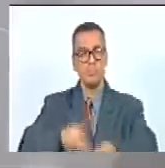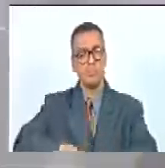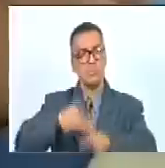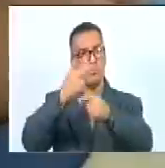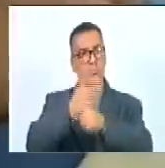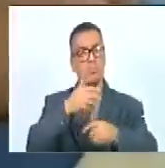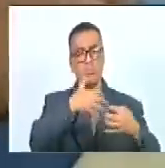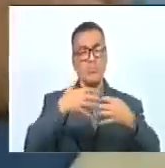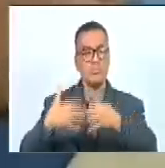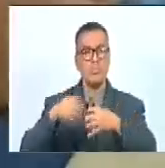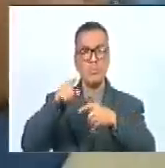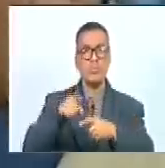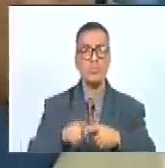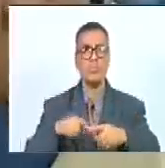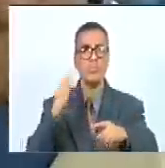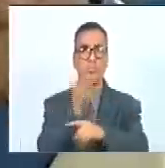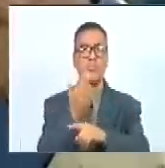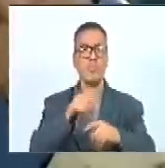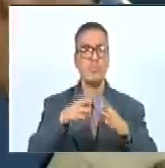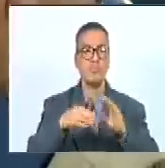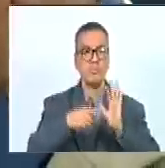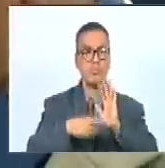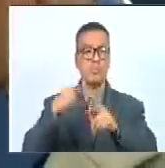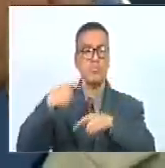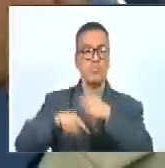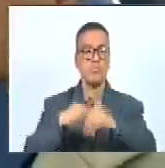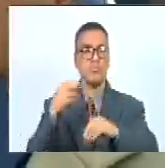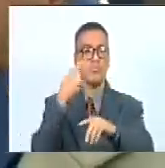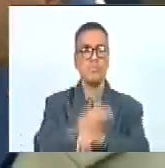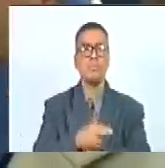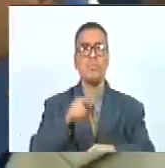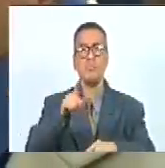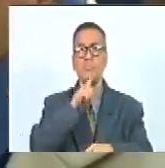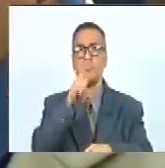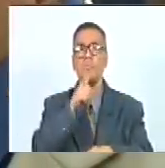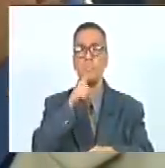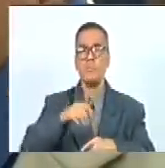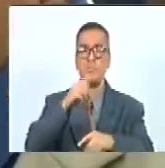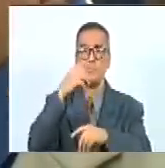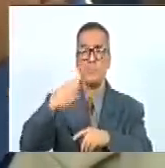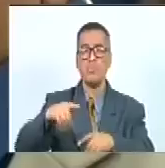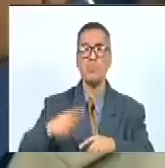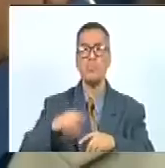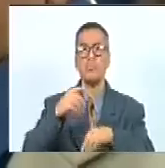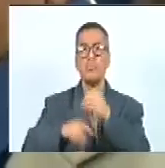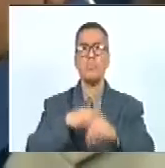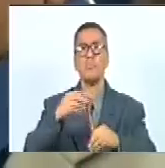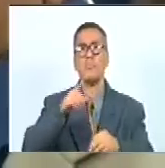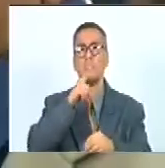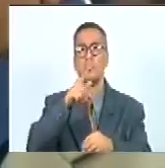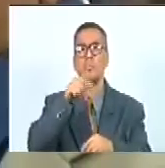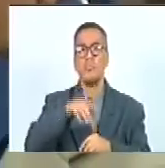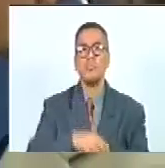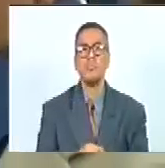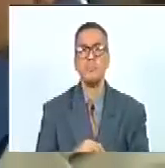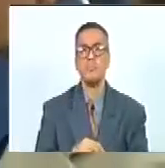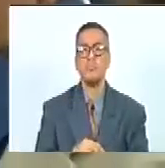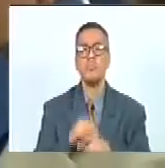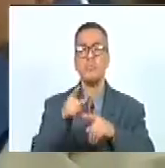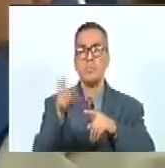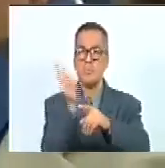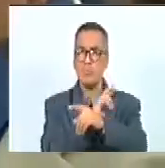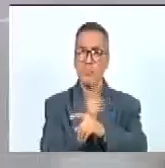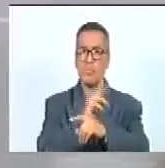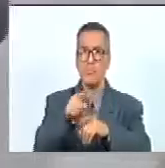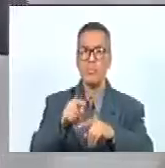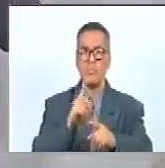y luchar en contra de esa ignominia, en contra de esa falsa democracia, en contra de quienes